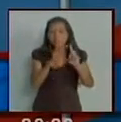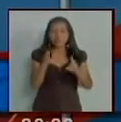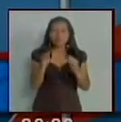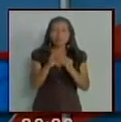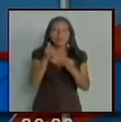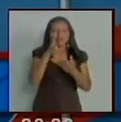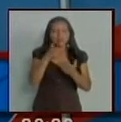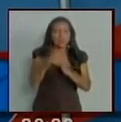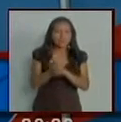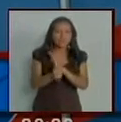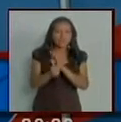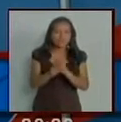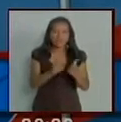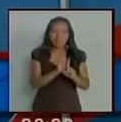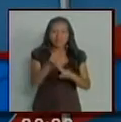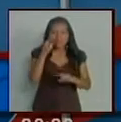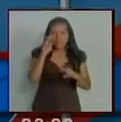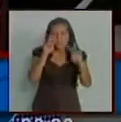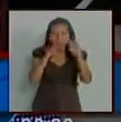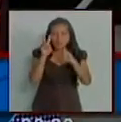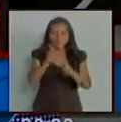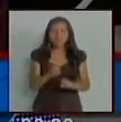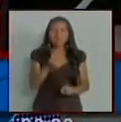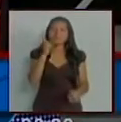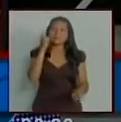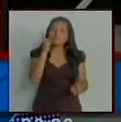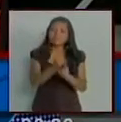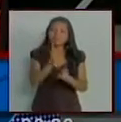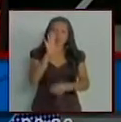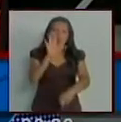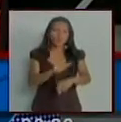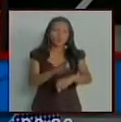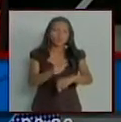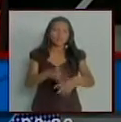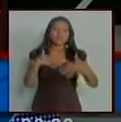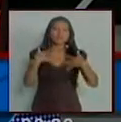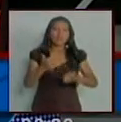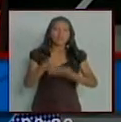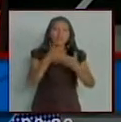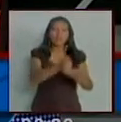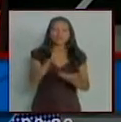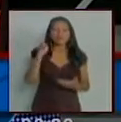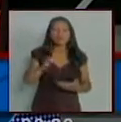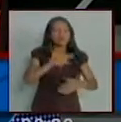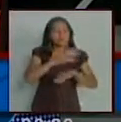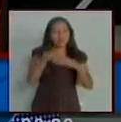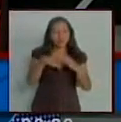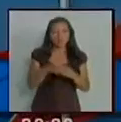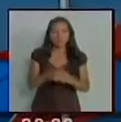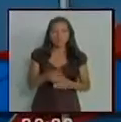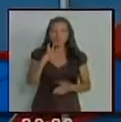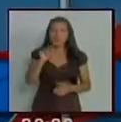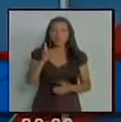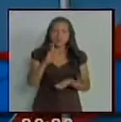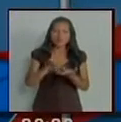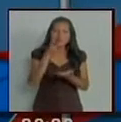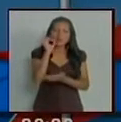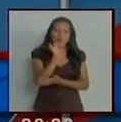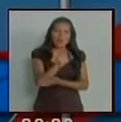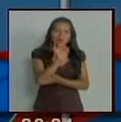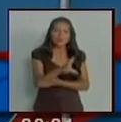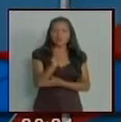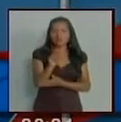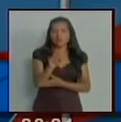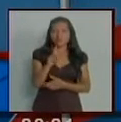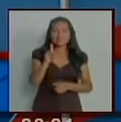fonoaudiólogas, para hacer los estudios, para hacer un buen diagnóstico, para tener consejos de salud, porque eso es lo que deberíamos hacer principalmente. Ajá. Los médicos, no dar medicamentos, sino